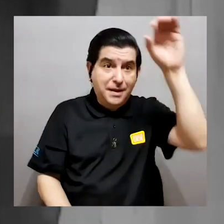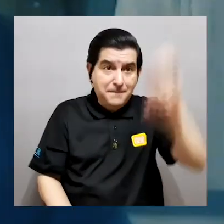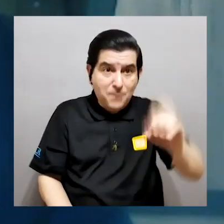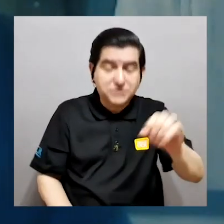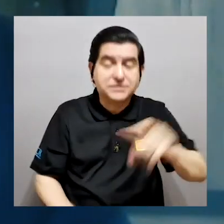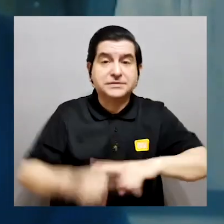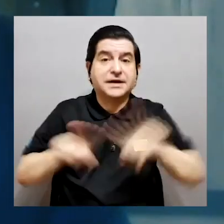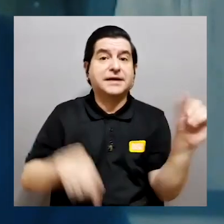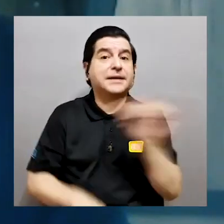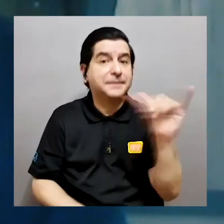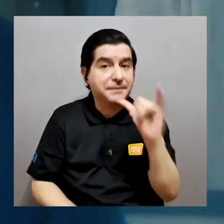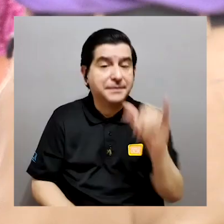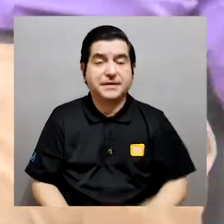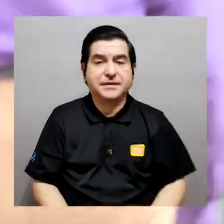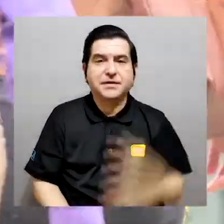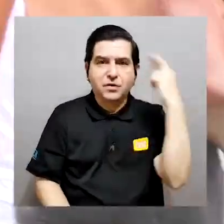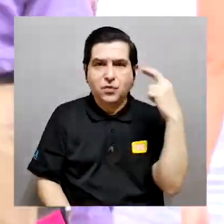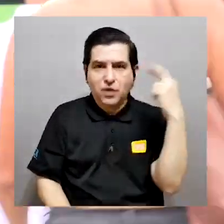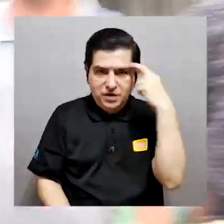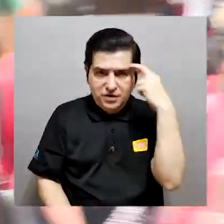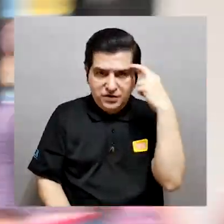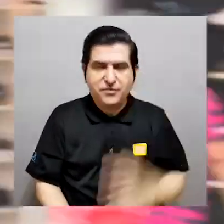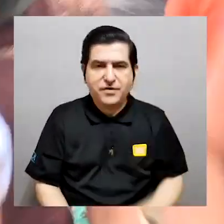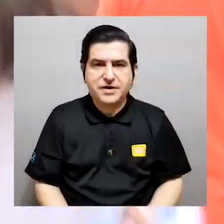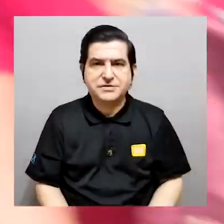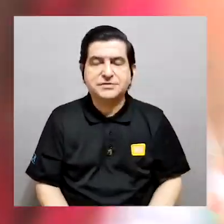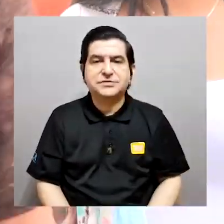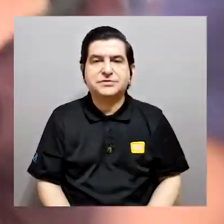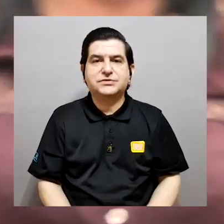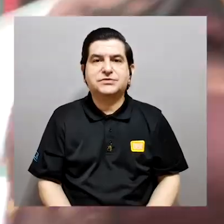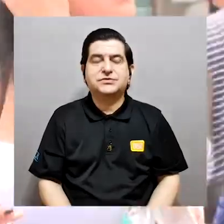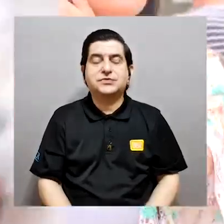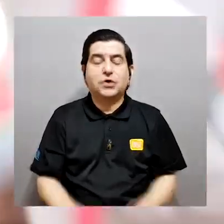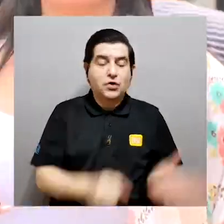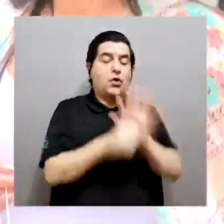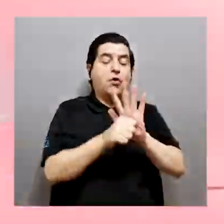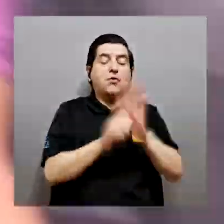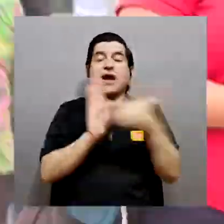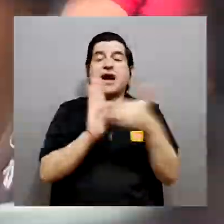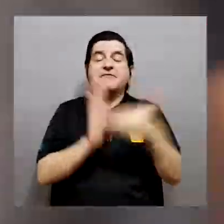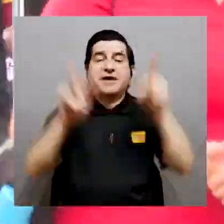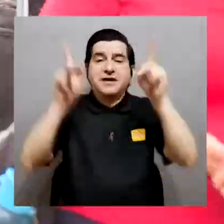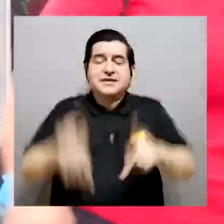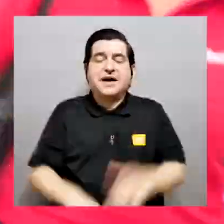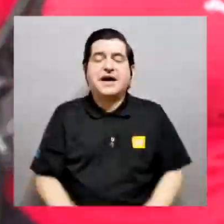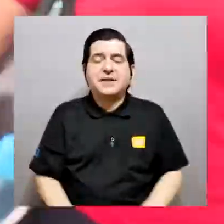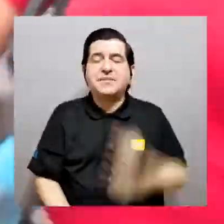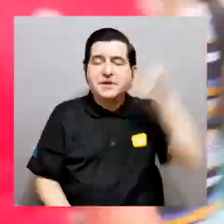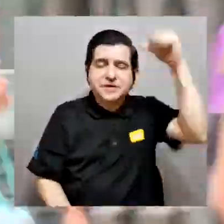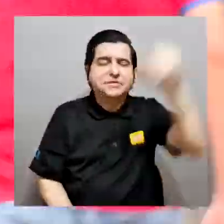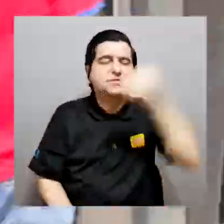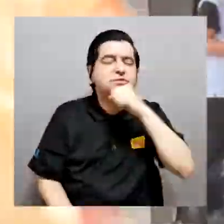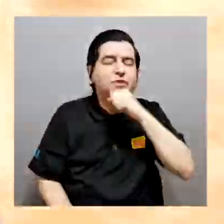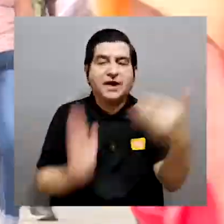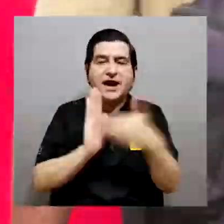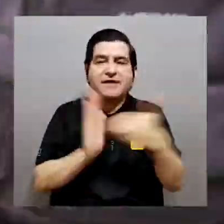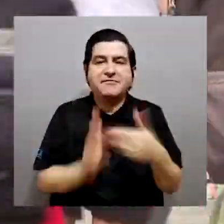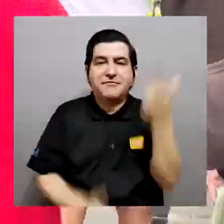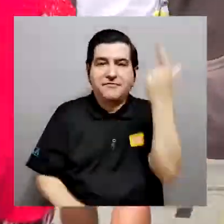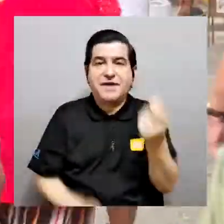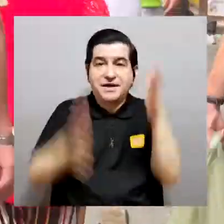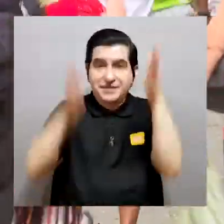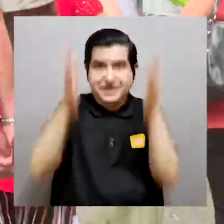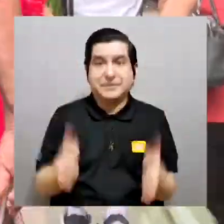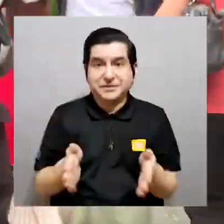intereses, pero también, dado que se ciñe el COVID sobre las personas de edad avanzada, también afecta a los pensionados del régimen,